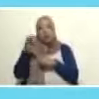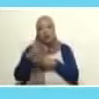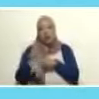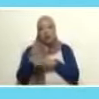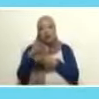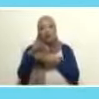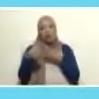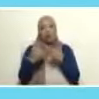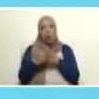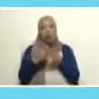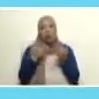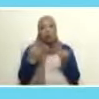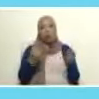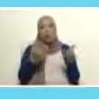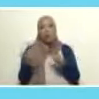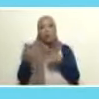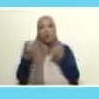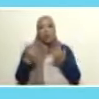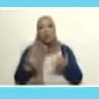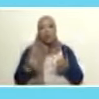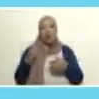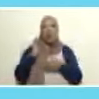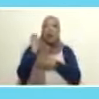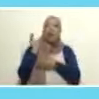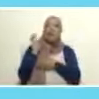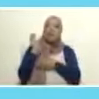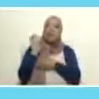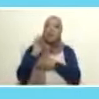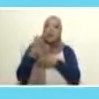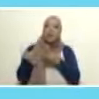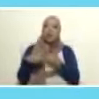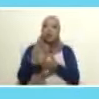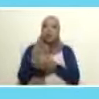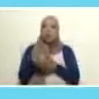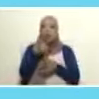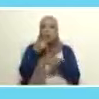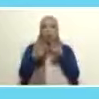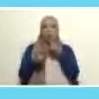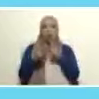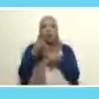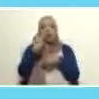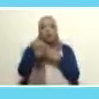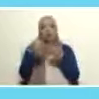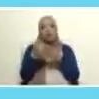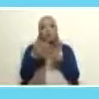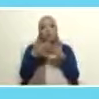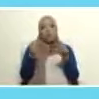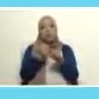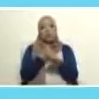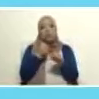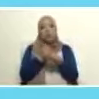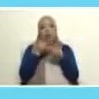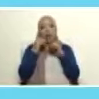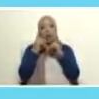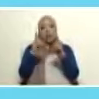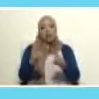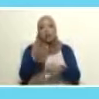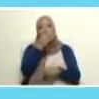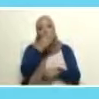estado. Y ahora la Asamblea Nacional, el Congreso Nacional, ¿verdad? Para tomar grandes